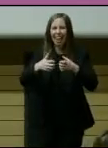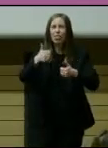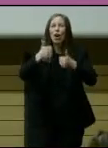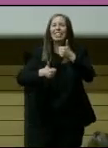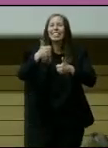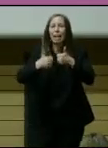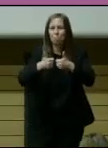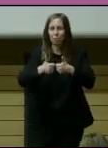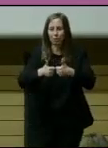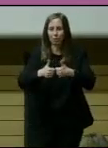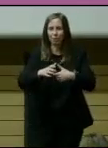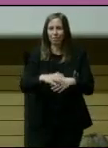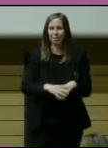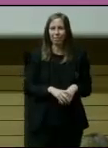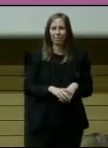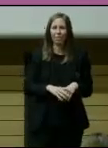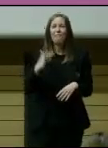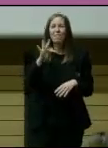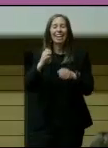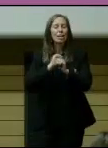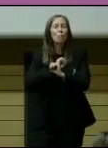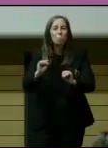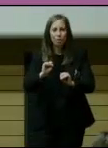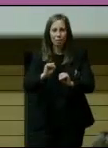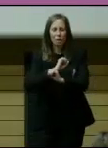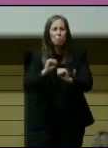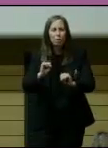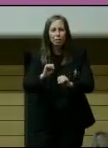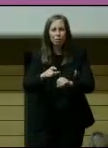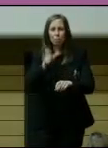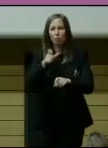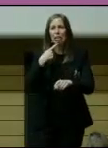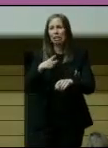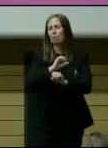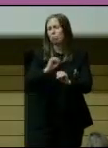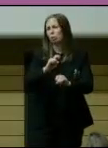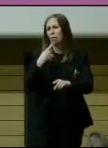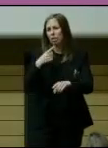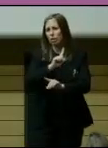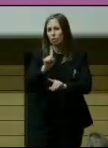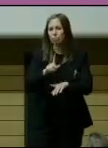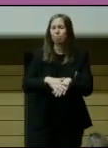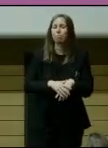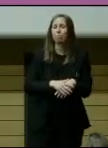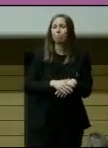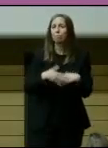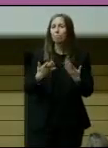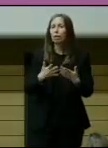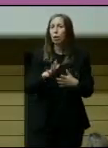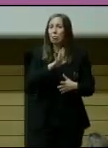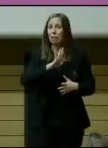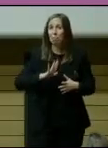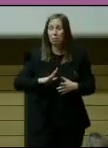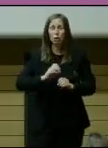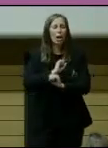Champions. ¿Por qué es imposible? ¿Y por qué es imposible? Claro que mucha gente dice, no seas tan vehemente, David, porque pueden pasar muchas cosas. Bueno, puede cambiar el escenario. Pero ahora por ahora